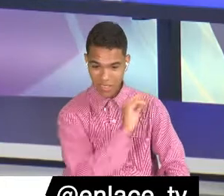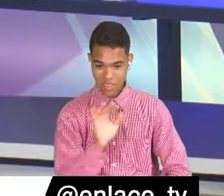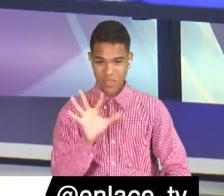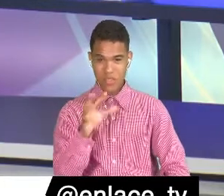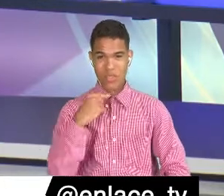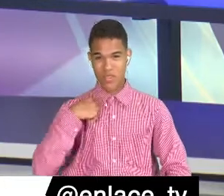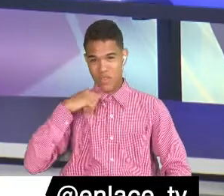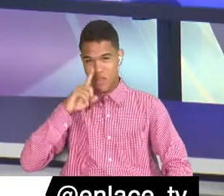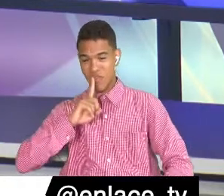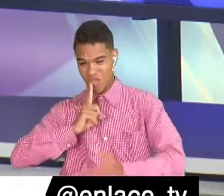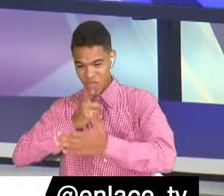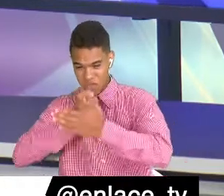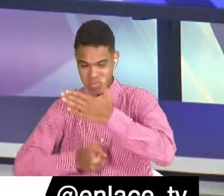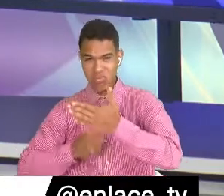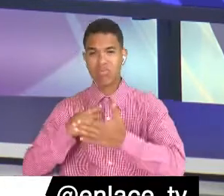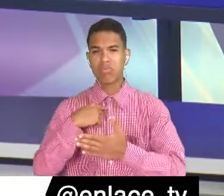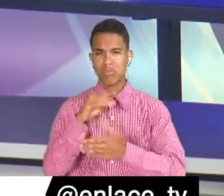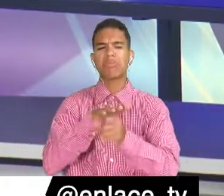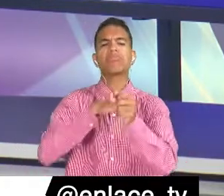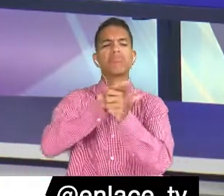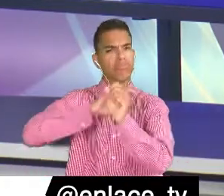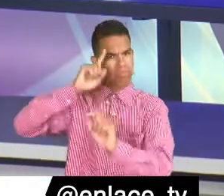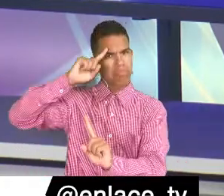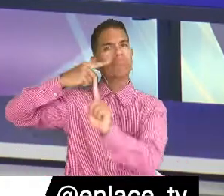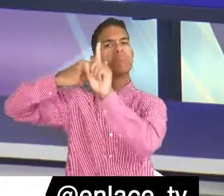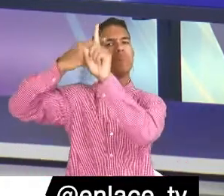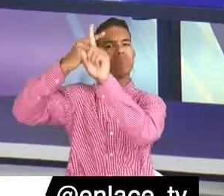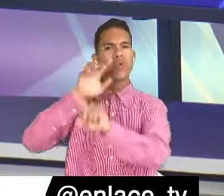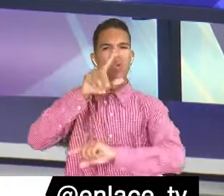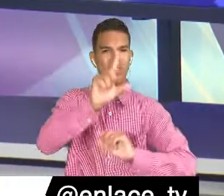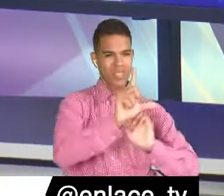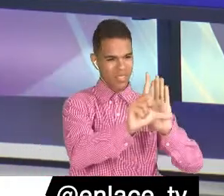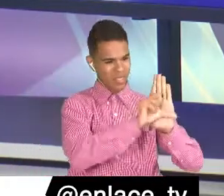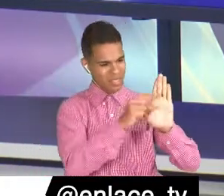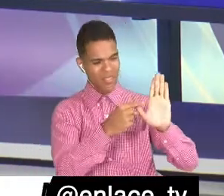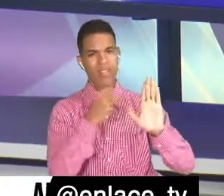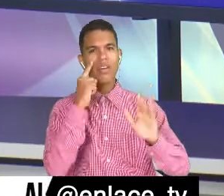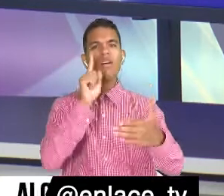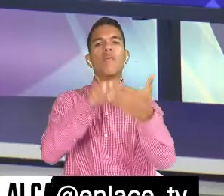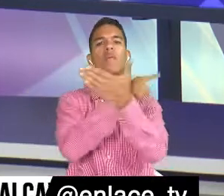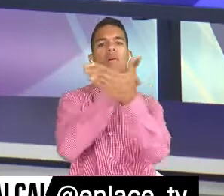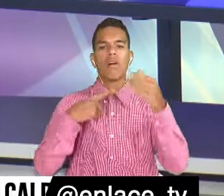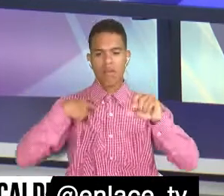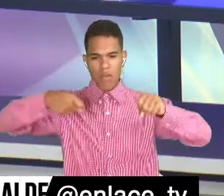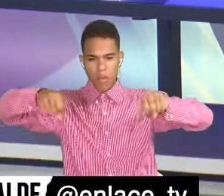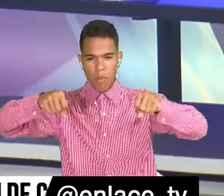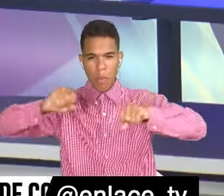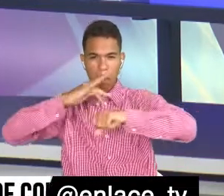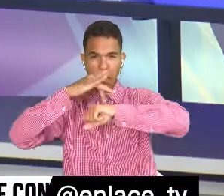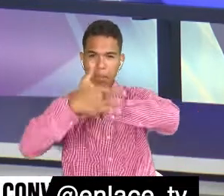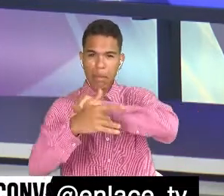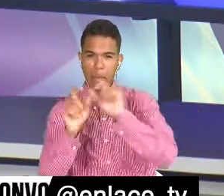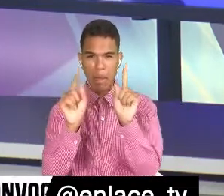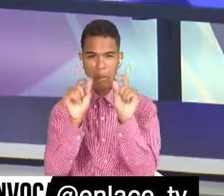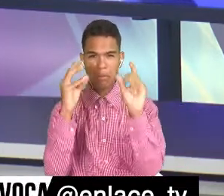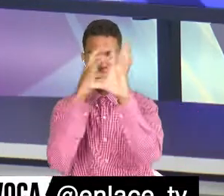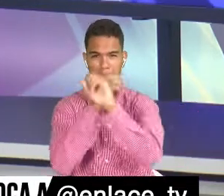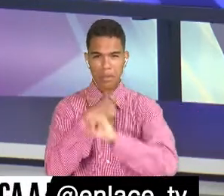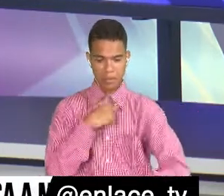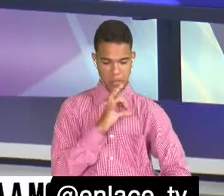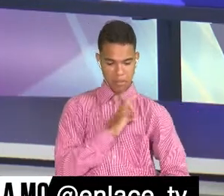el balance de accidentalidad durante la permanencia de la medida de prohibición de motos después de las 11 de la noche los fines de